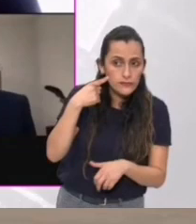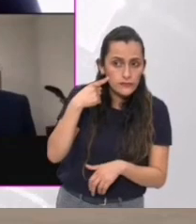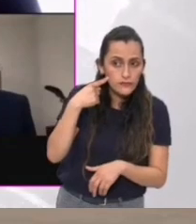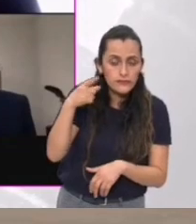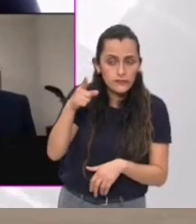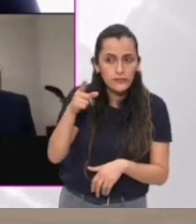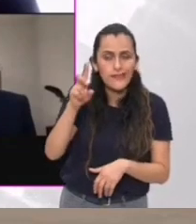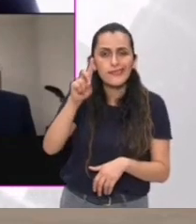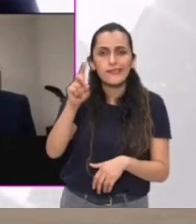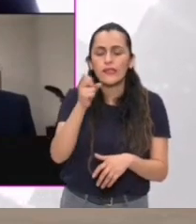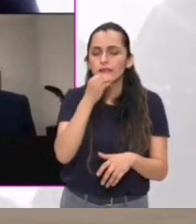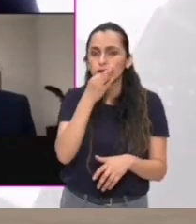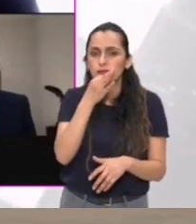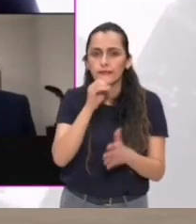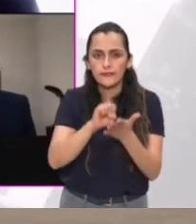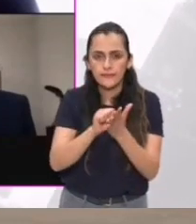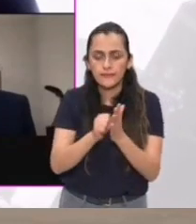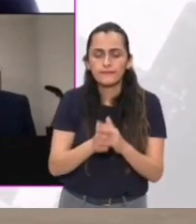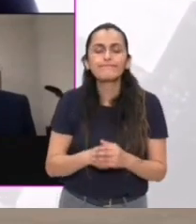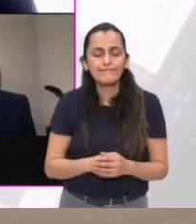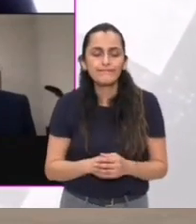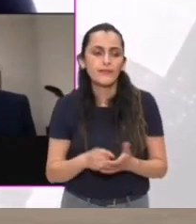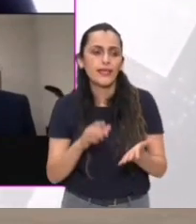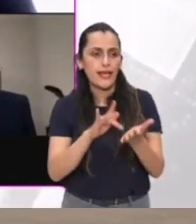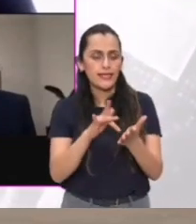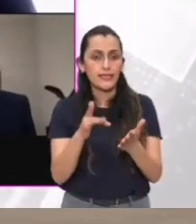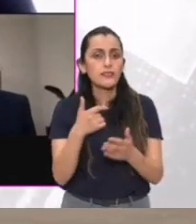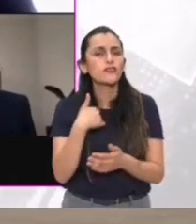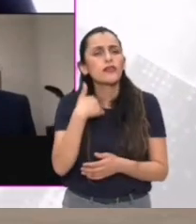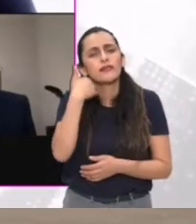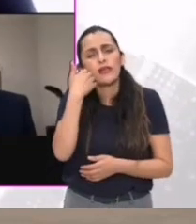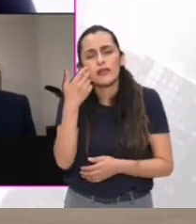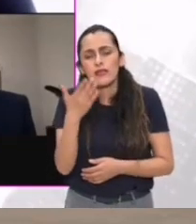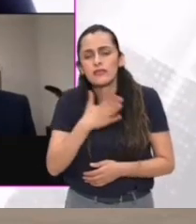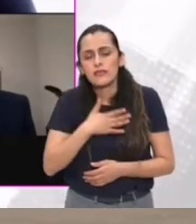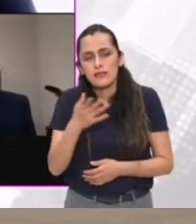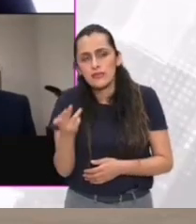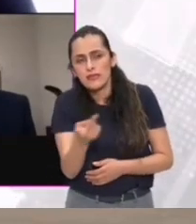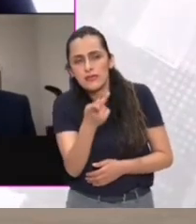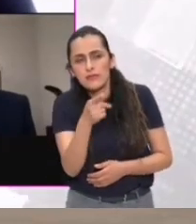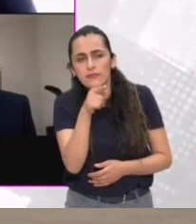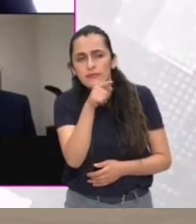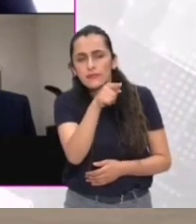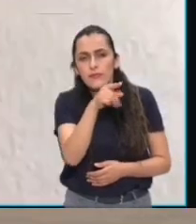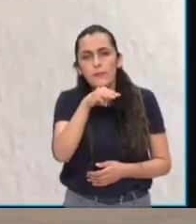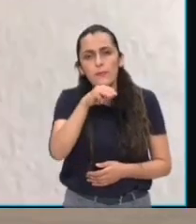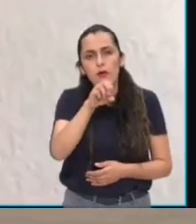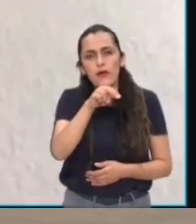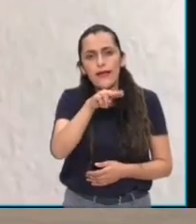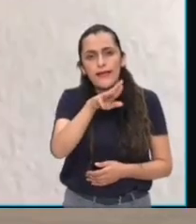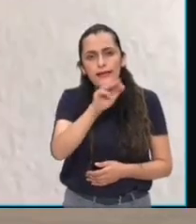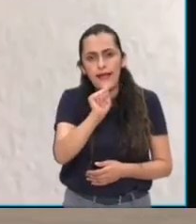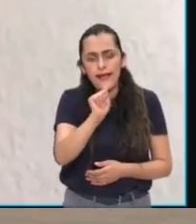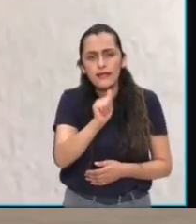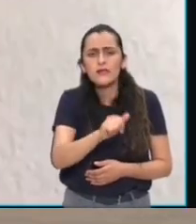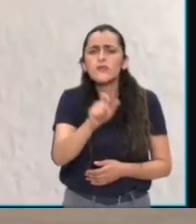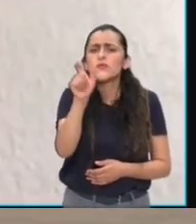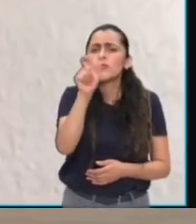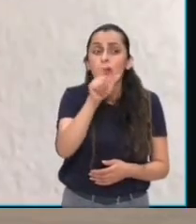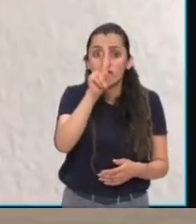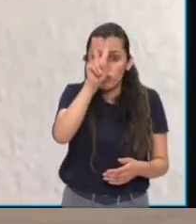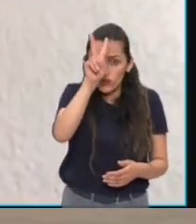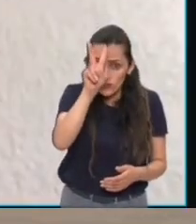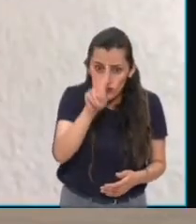30 segundos, Pau. Gracias. Yo quisiera cuestionarle a Morena, ¿cuándo realmente van a llegar las compras